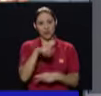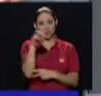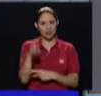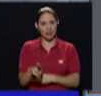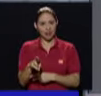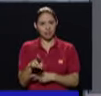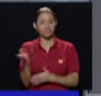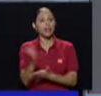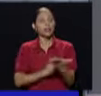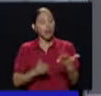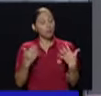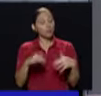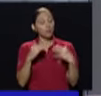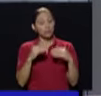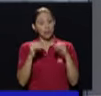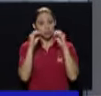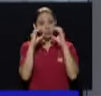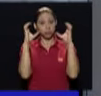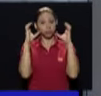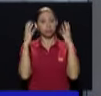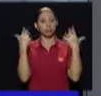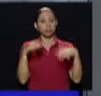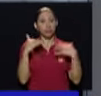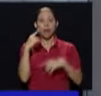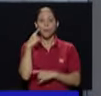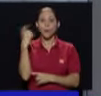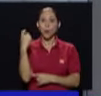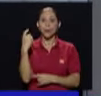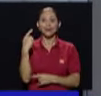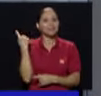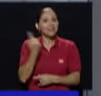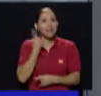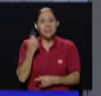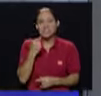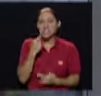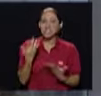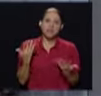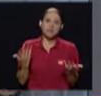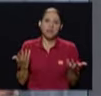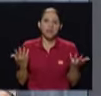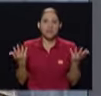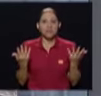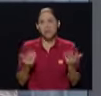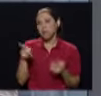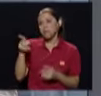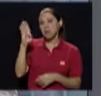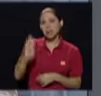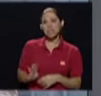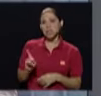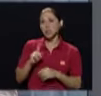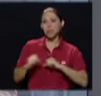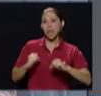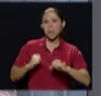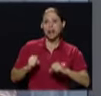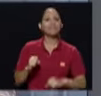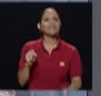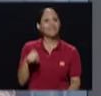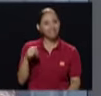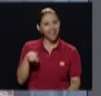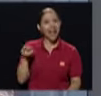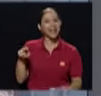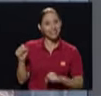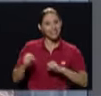que es algo realmente sorprendente porque la tendencia general es decir, bueno, en Brasil no tiembla. Y no, ahí